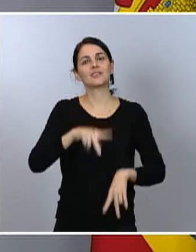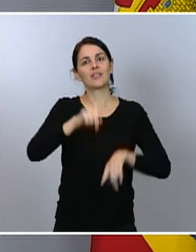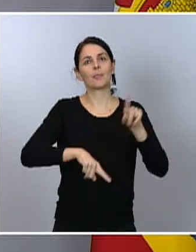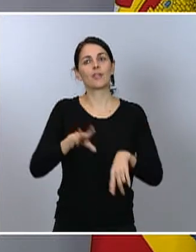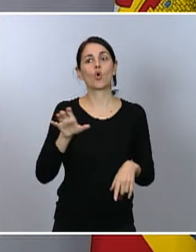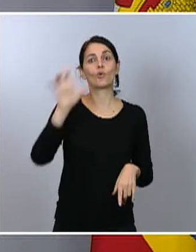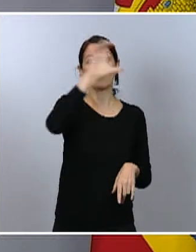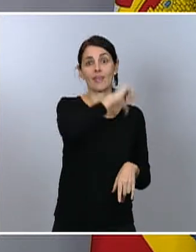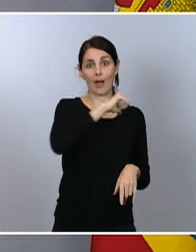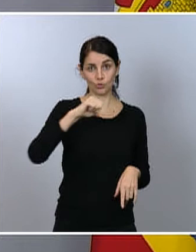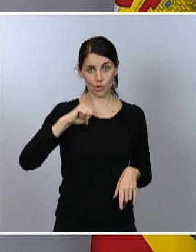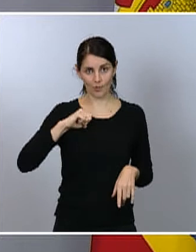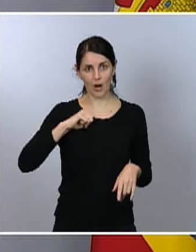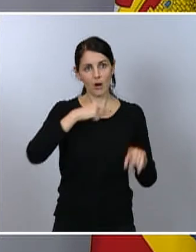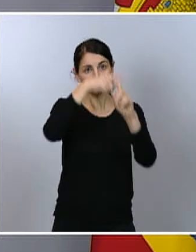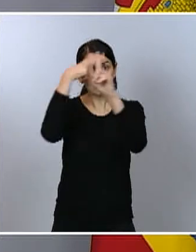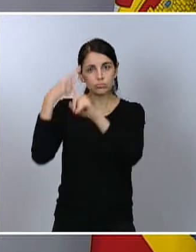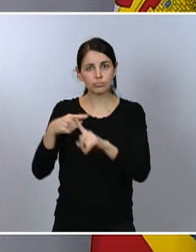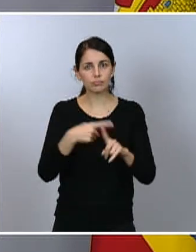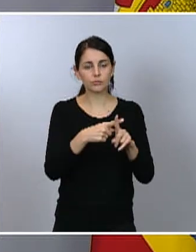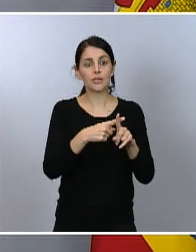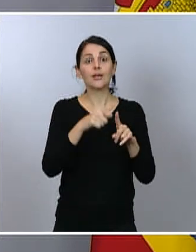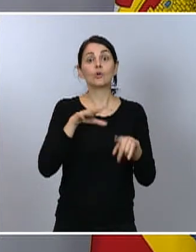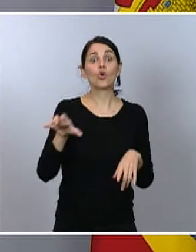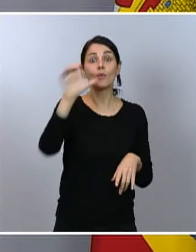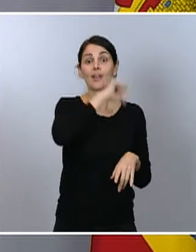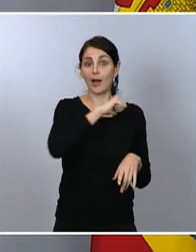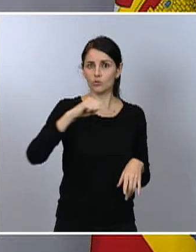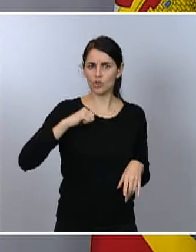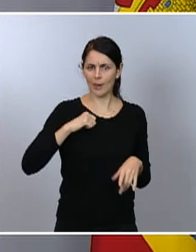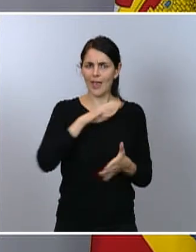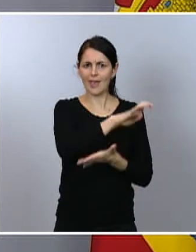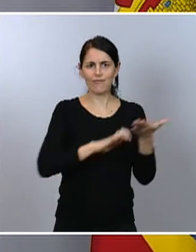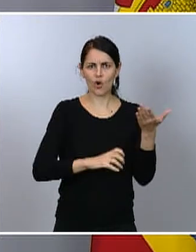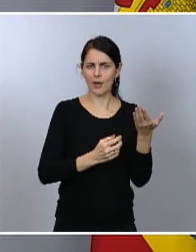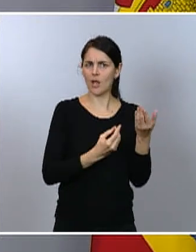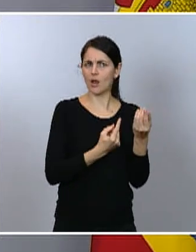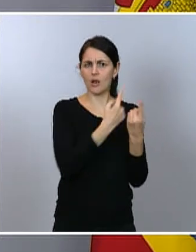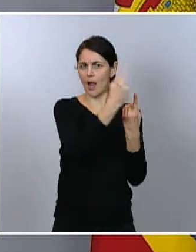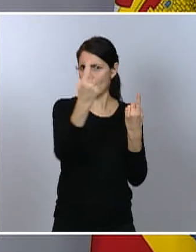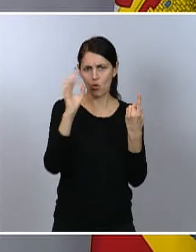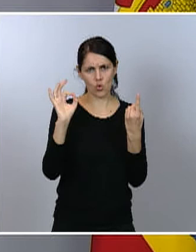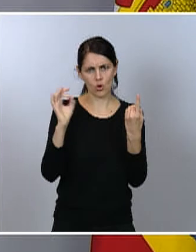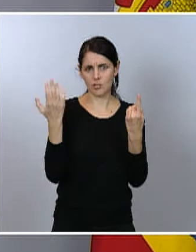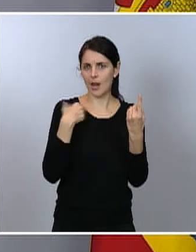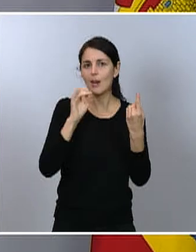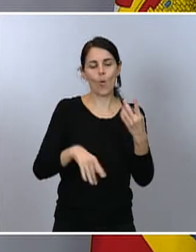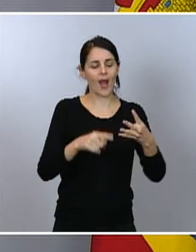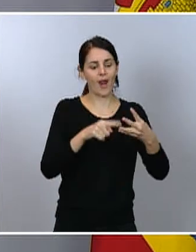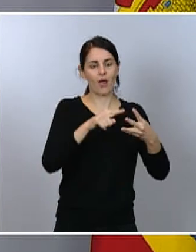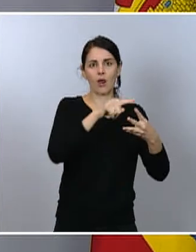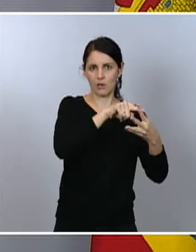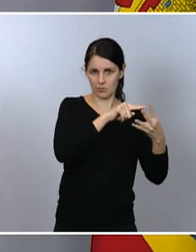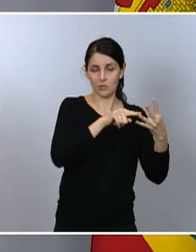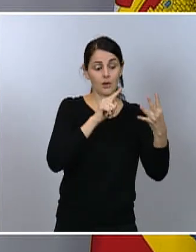que preparamos para cada comunidad autónoma y que estarán disponibles, como lo están los de rondas anteriores en nuestra página web, sí